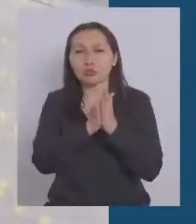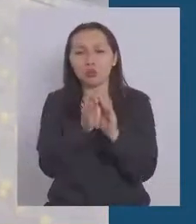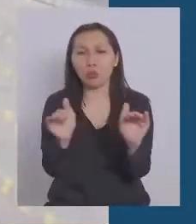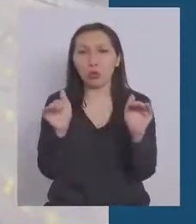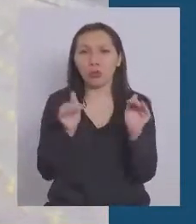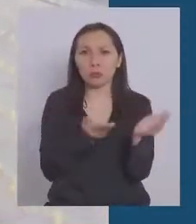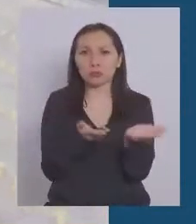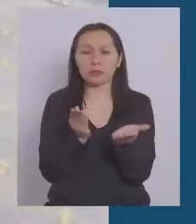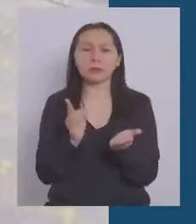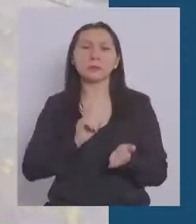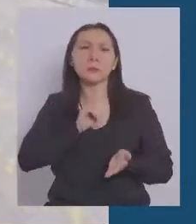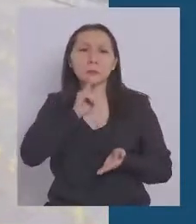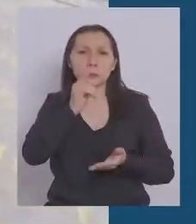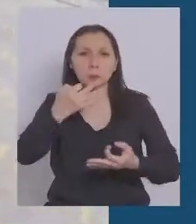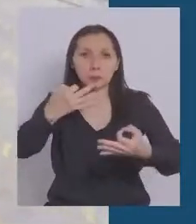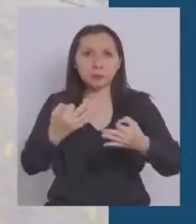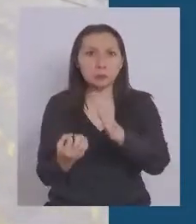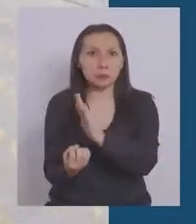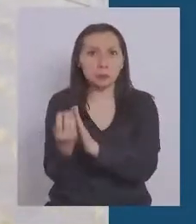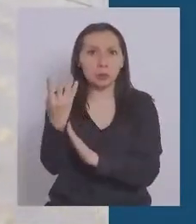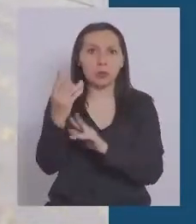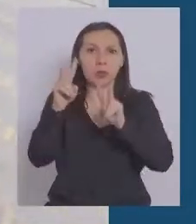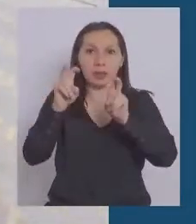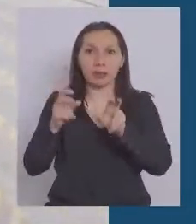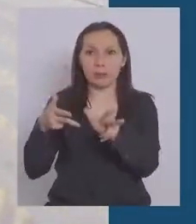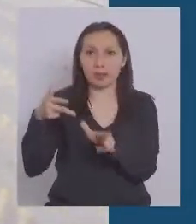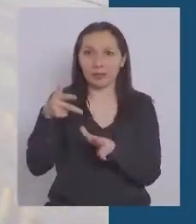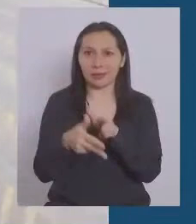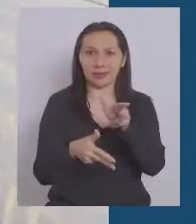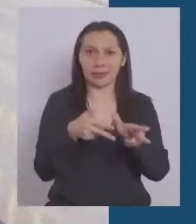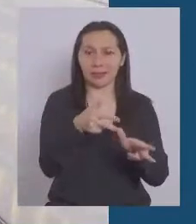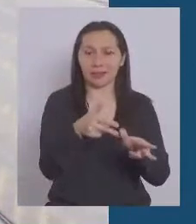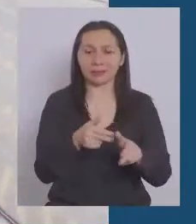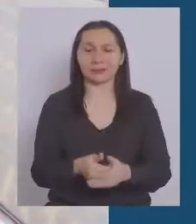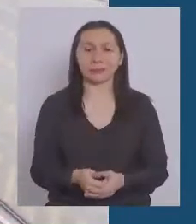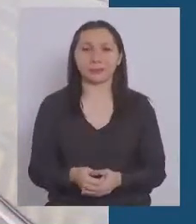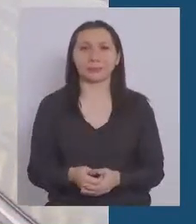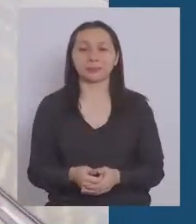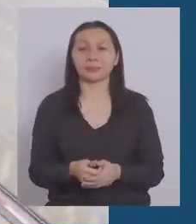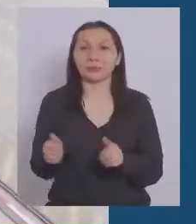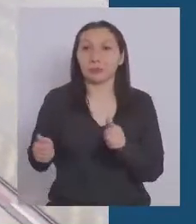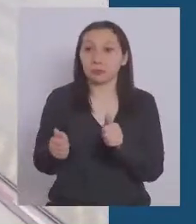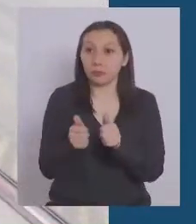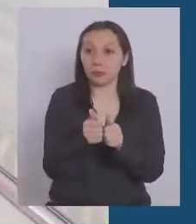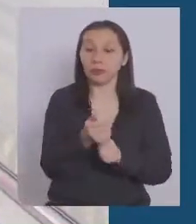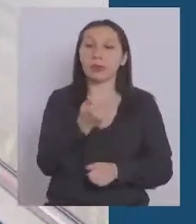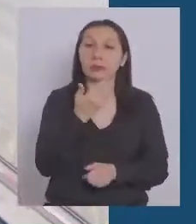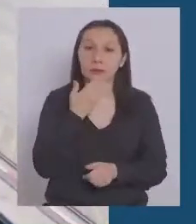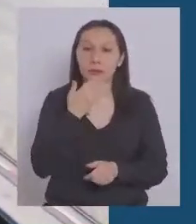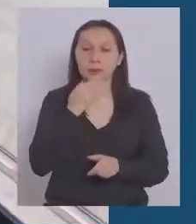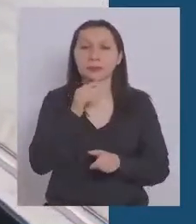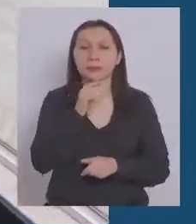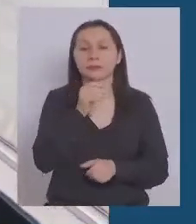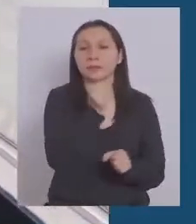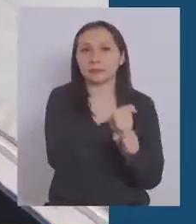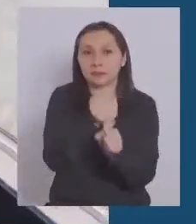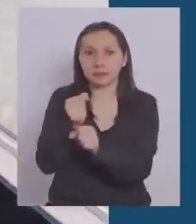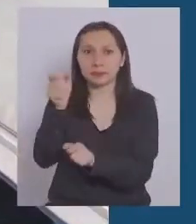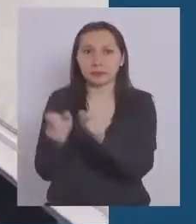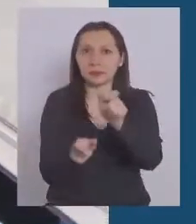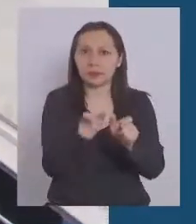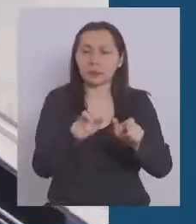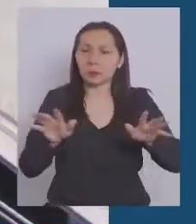de última generación en ferrocarriles. Nos acompañan también los trabajadores que han hecho un